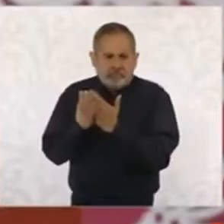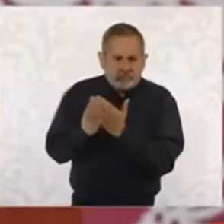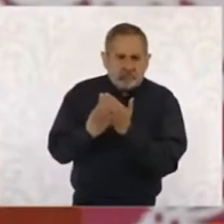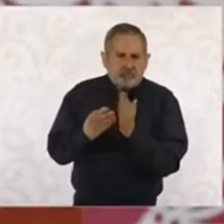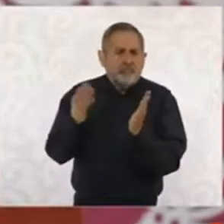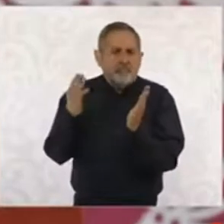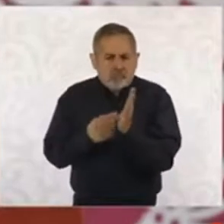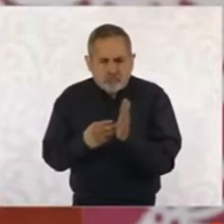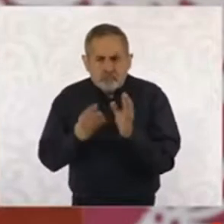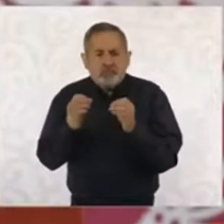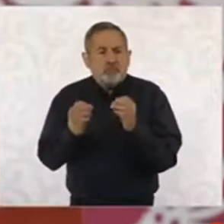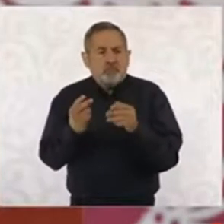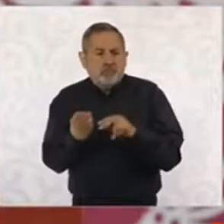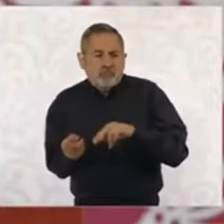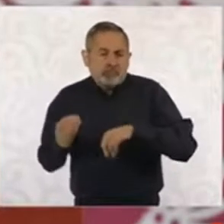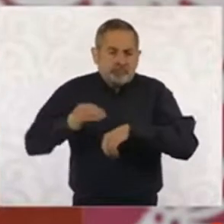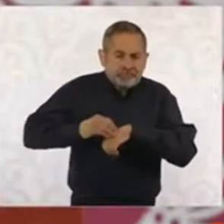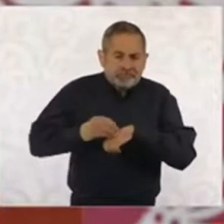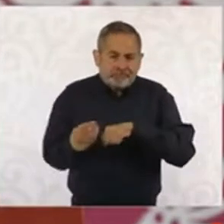y recargos.